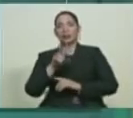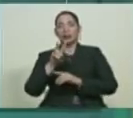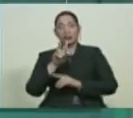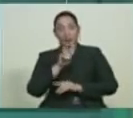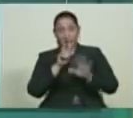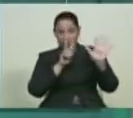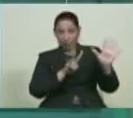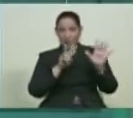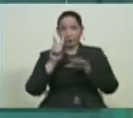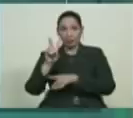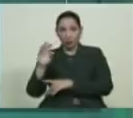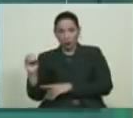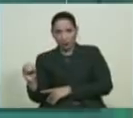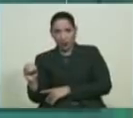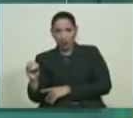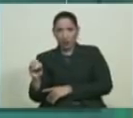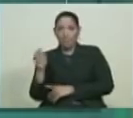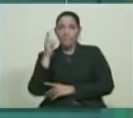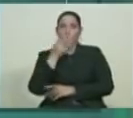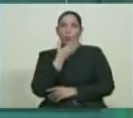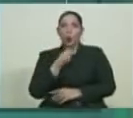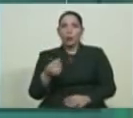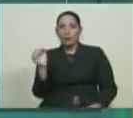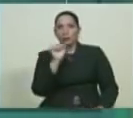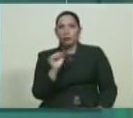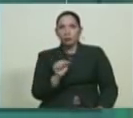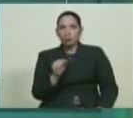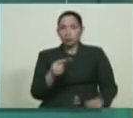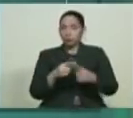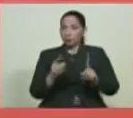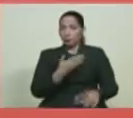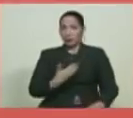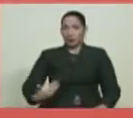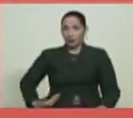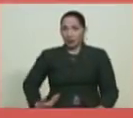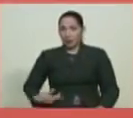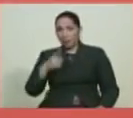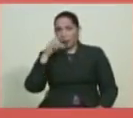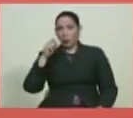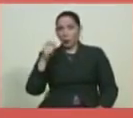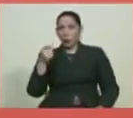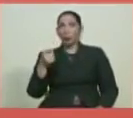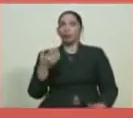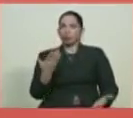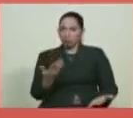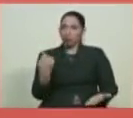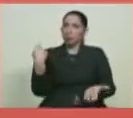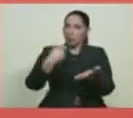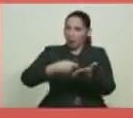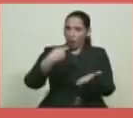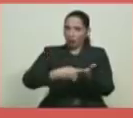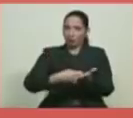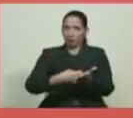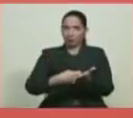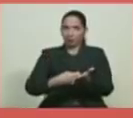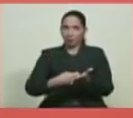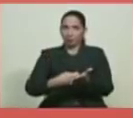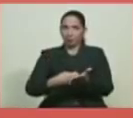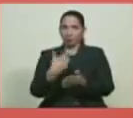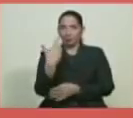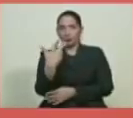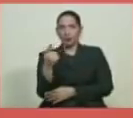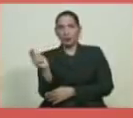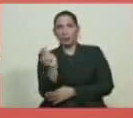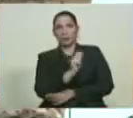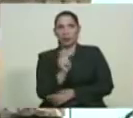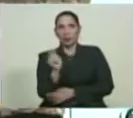porque son trabajadores independientes, pero el presidente Nicolás Maduro va a colaborar con ellos pagándoles por estos próximos 3 meses